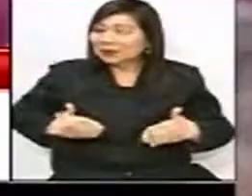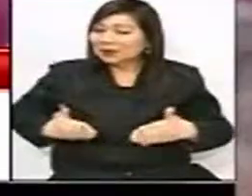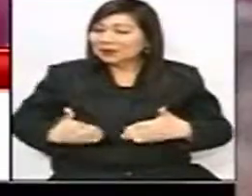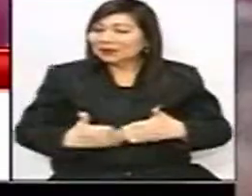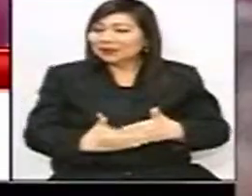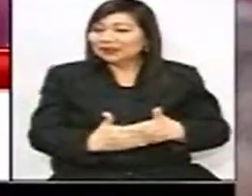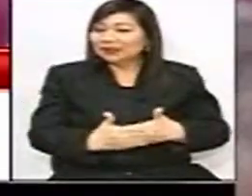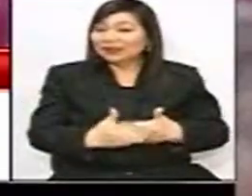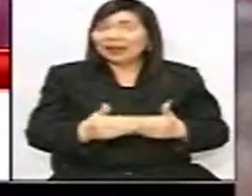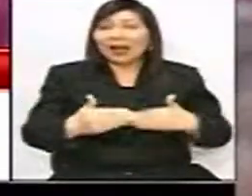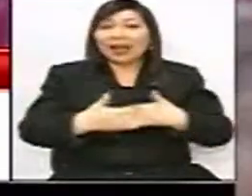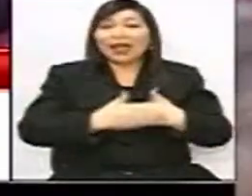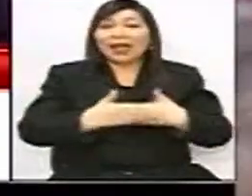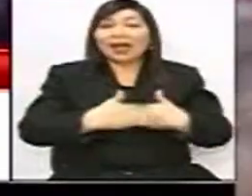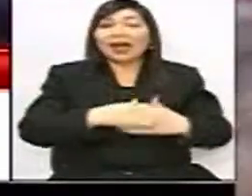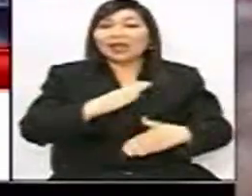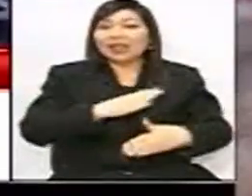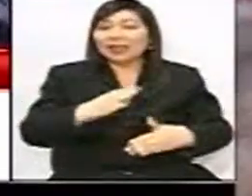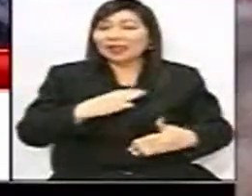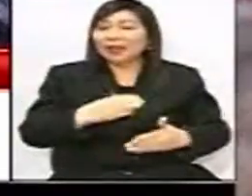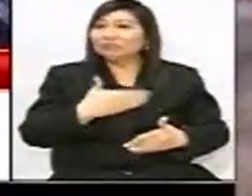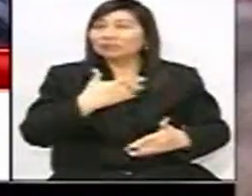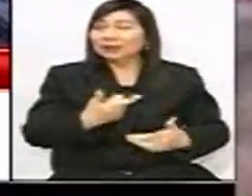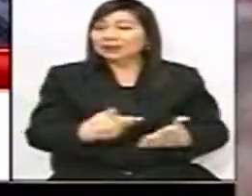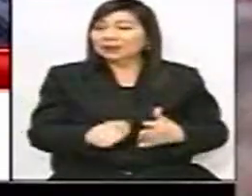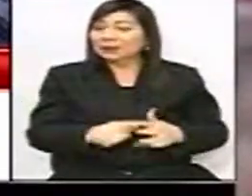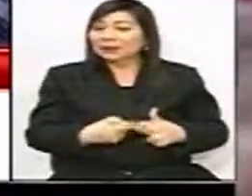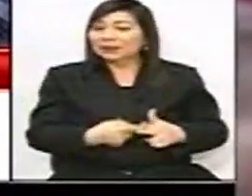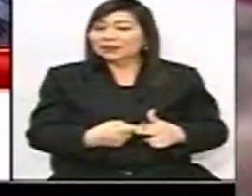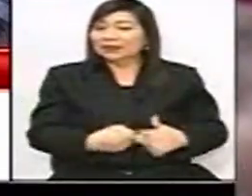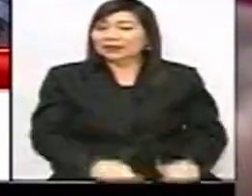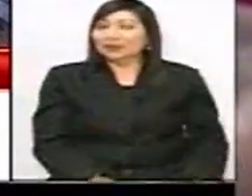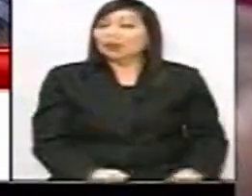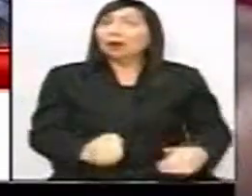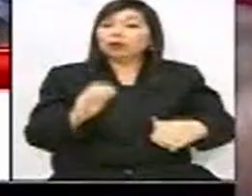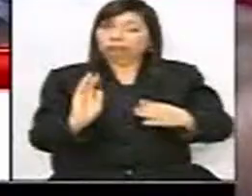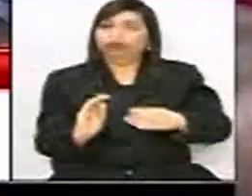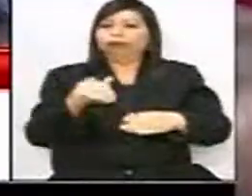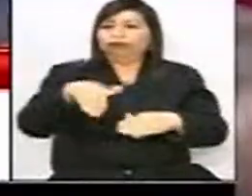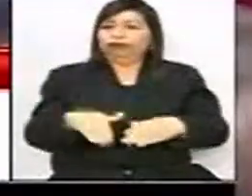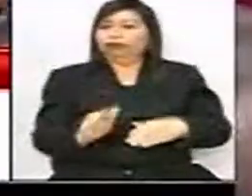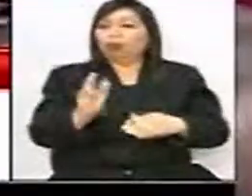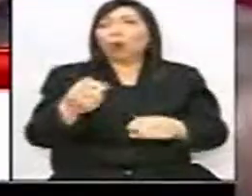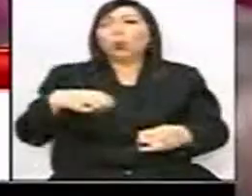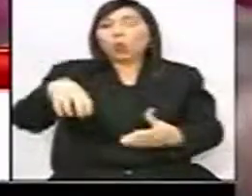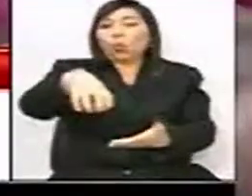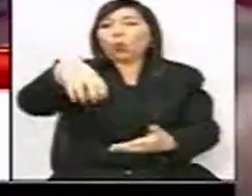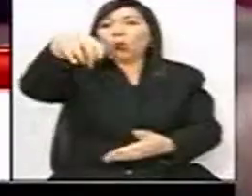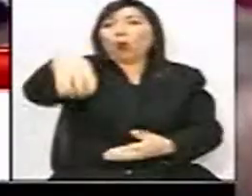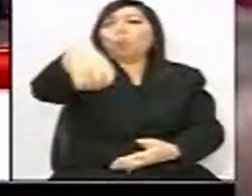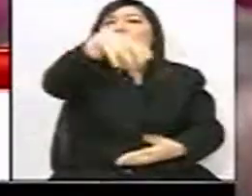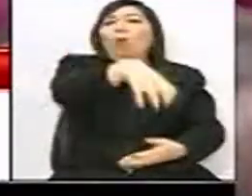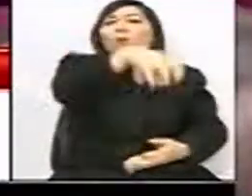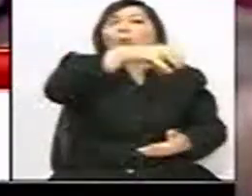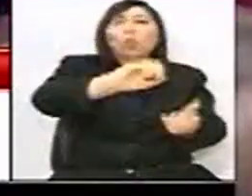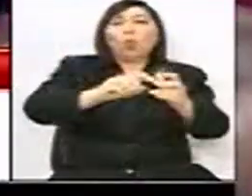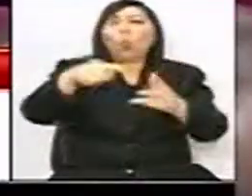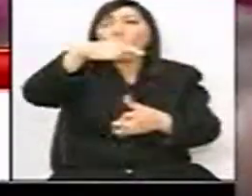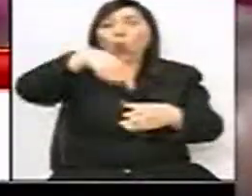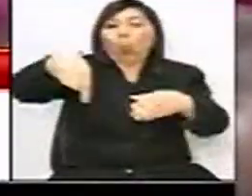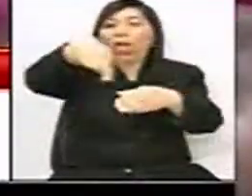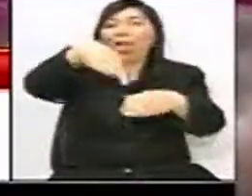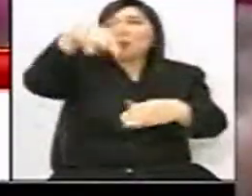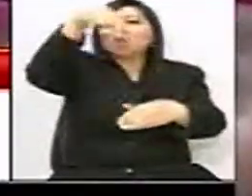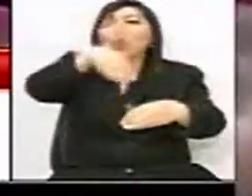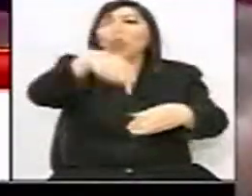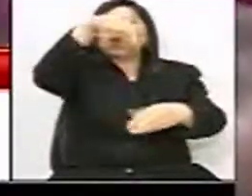amarilla, entra al límite del Callao y sale de la línea amarilla y empiezan los rompemuelles y los huecos, compitiendo ambos. No se sabe